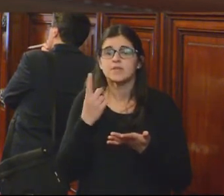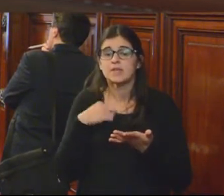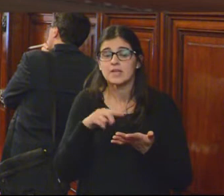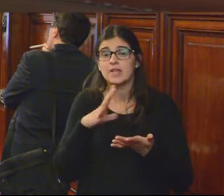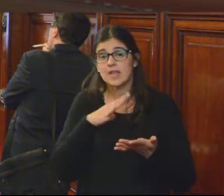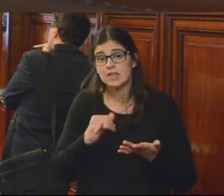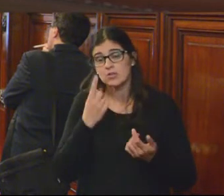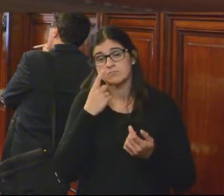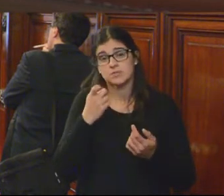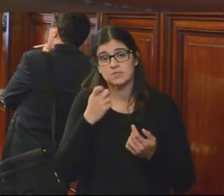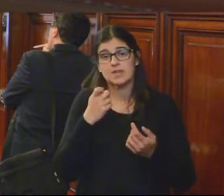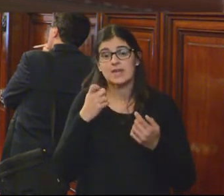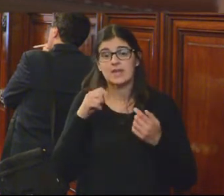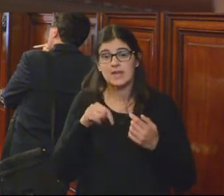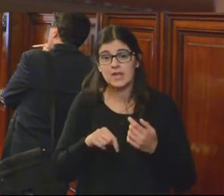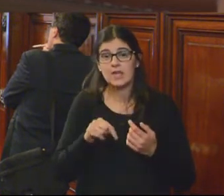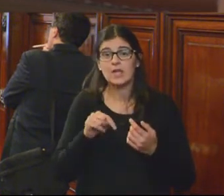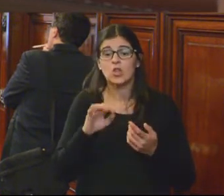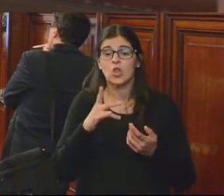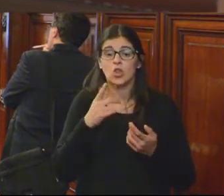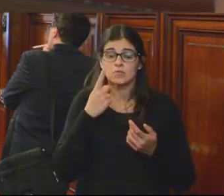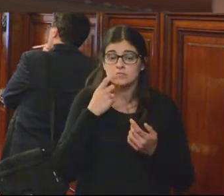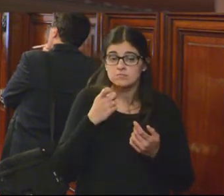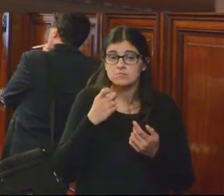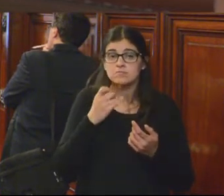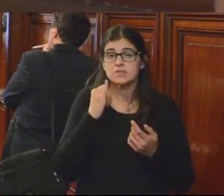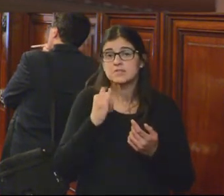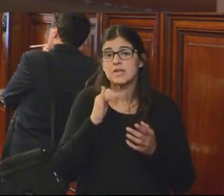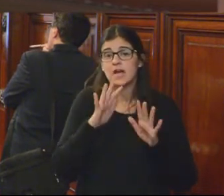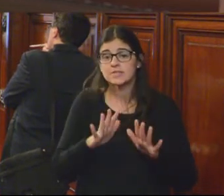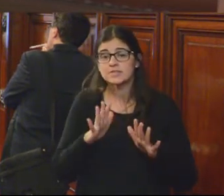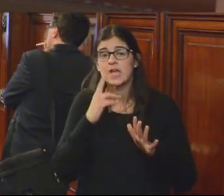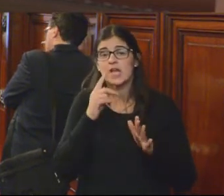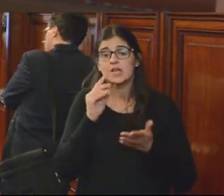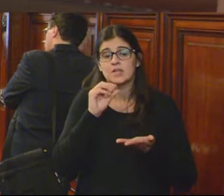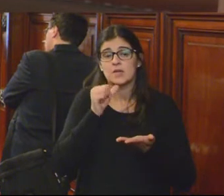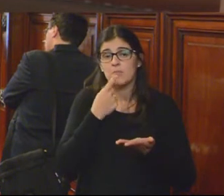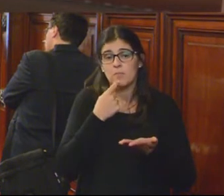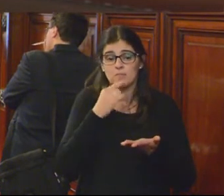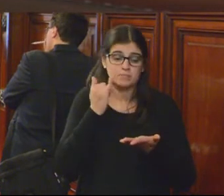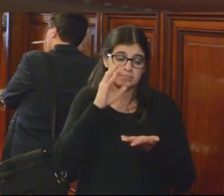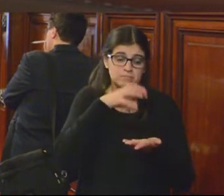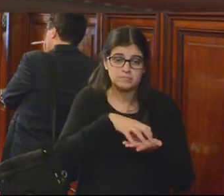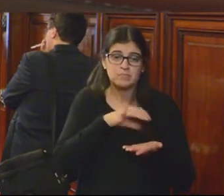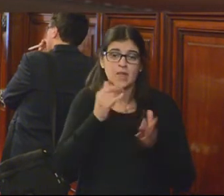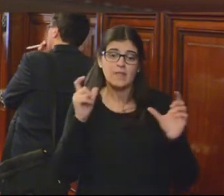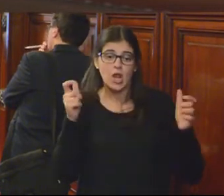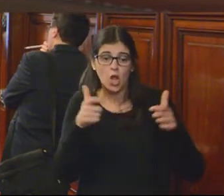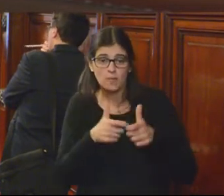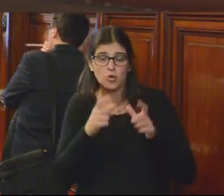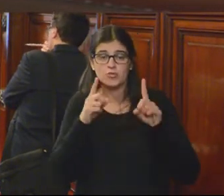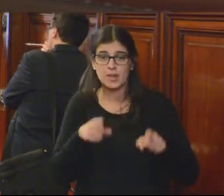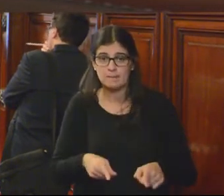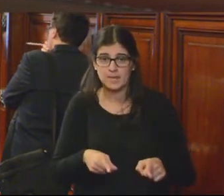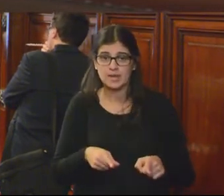teniendo en cuenta que esto sea considerado, y así lo establece la jurisprudencia interamericana, tanto de la Corte como de la Comisión, como